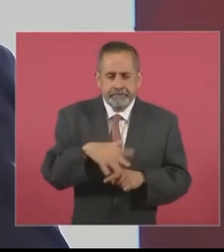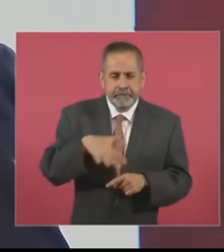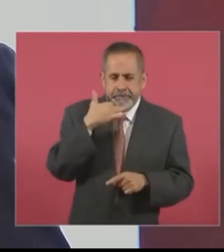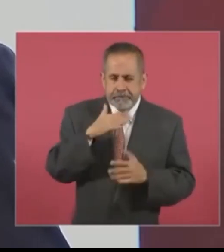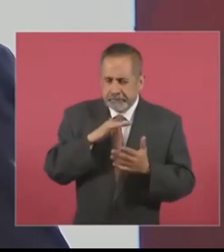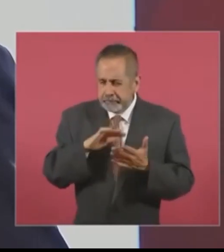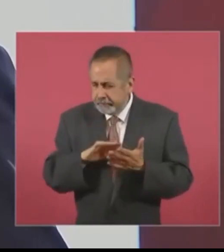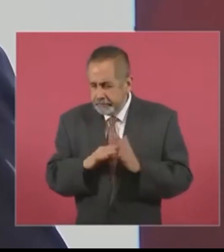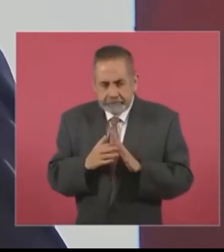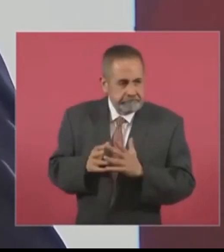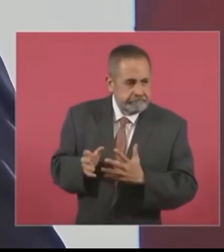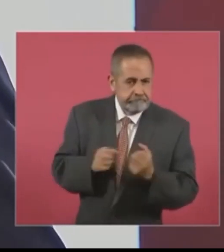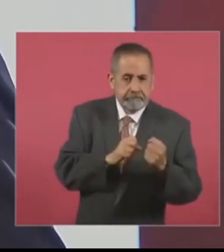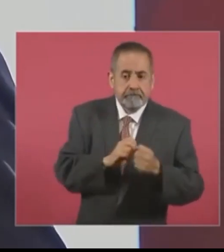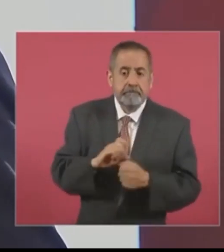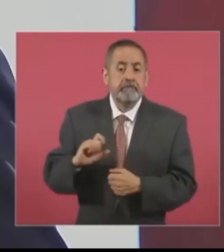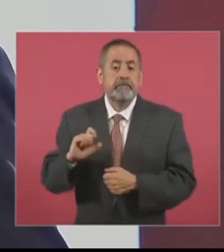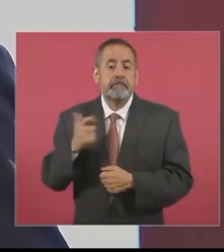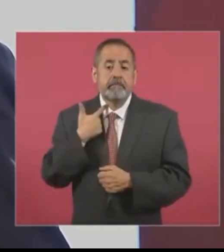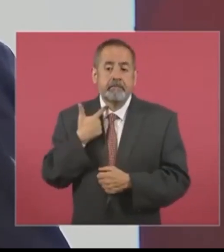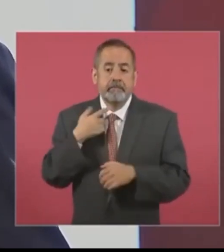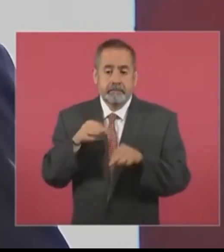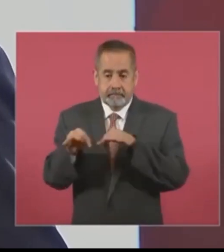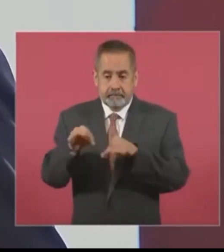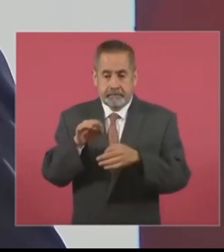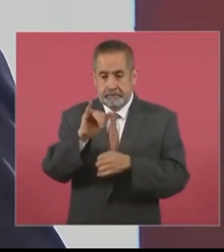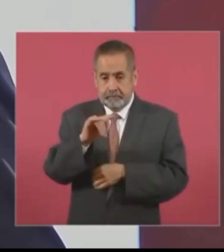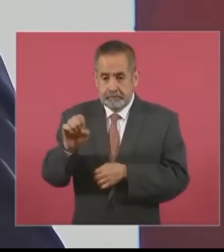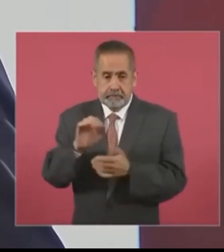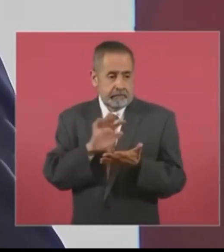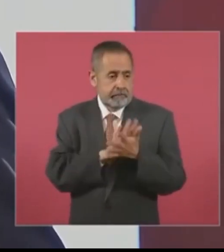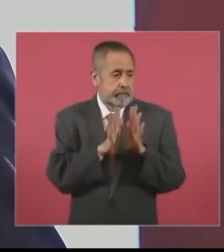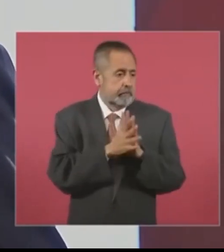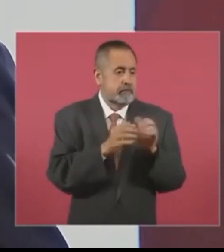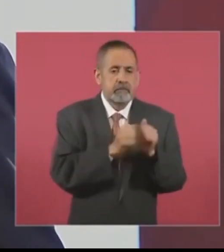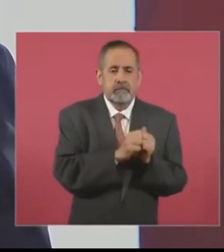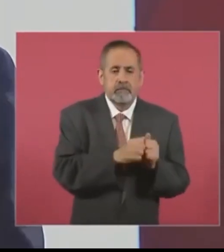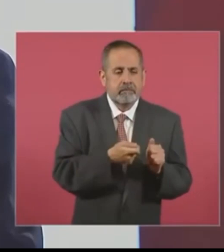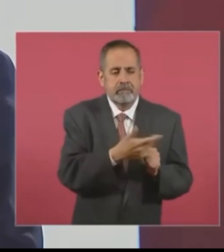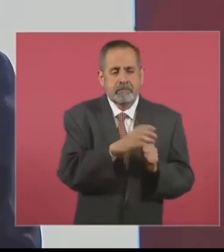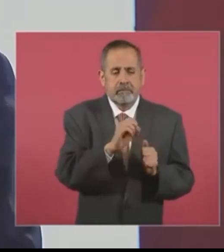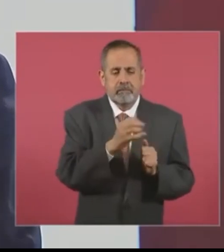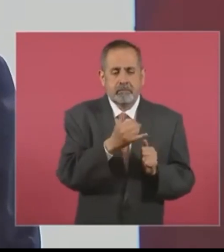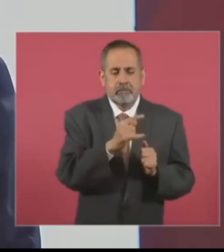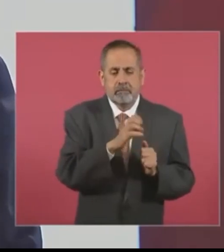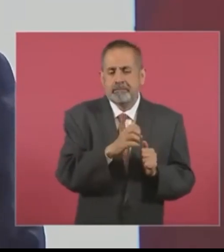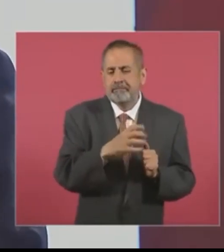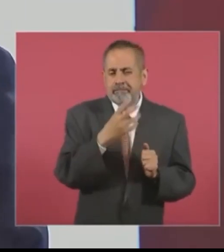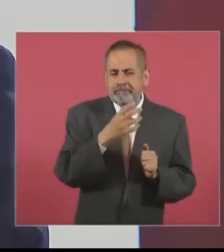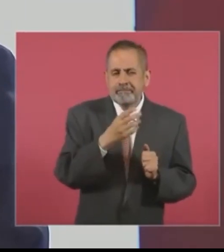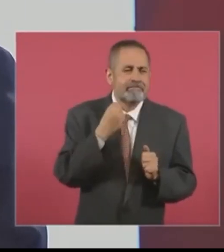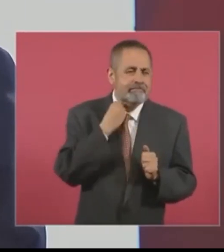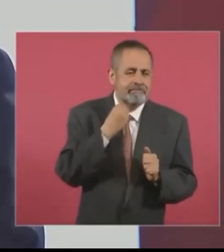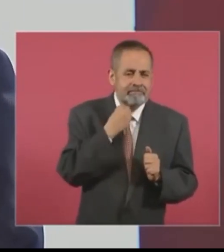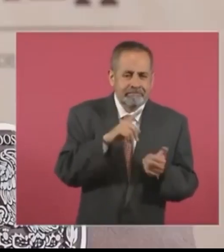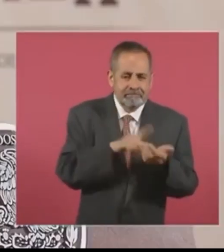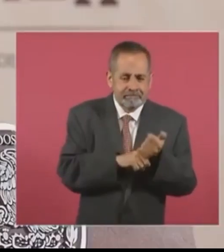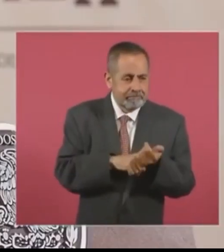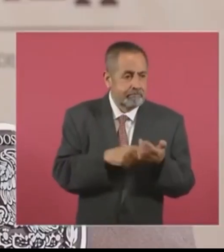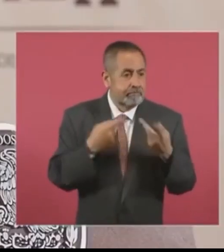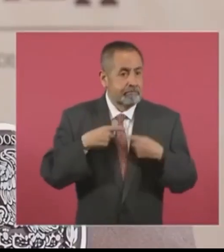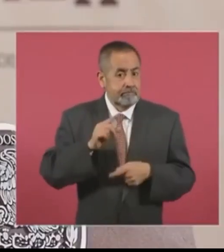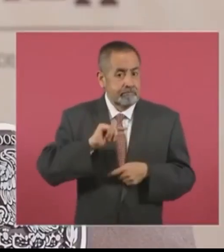corrupción en el que extrabajadores del ISSSTE, coludidos con coyotes, abogados particulares y